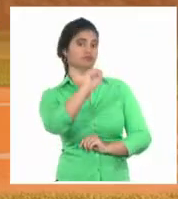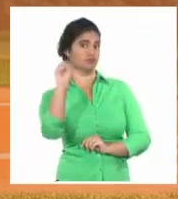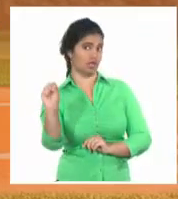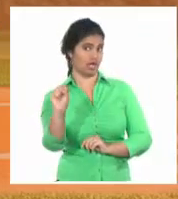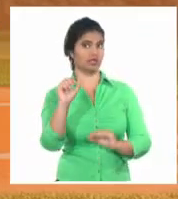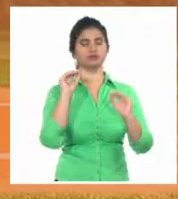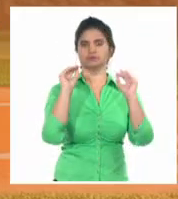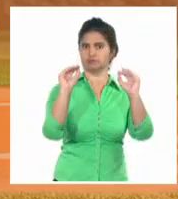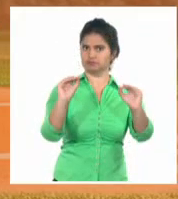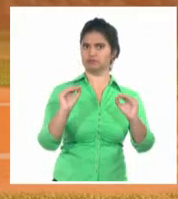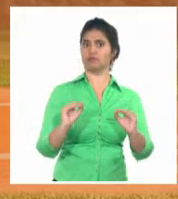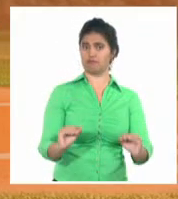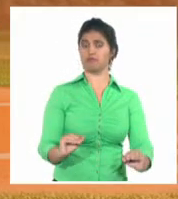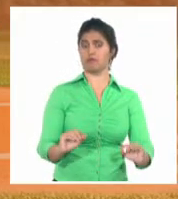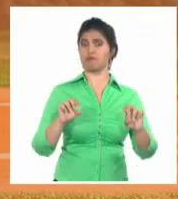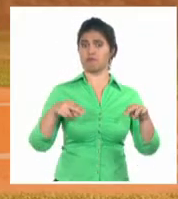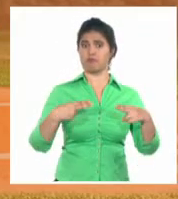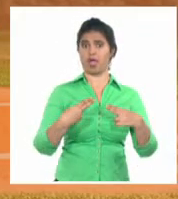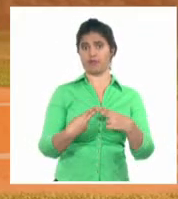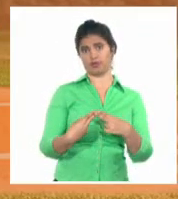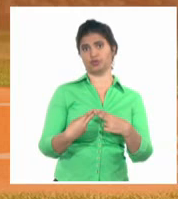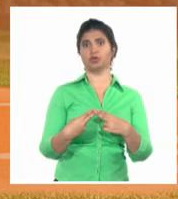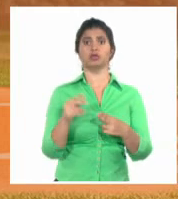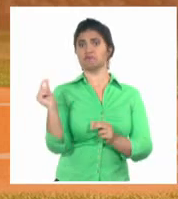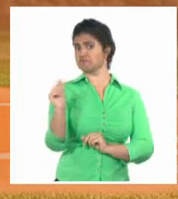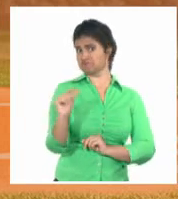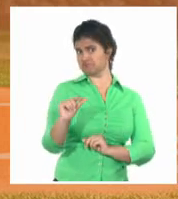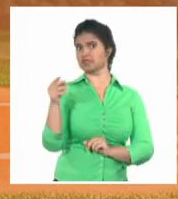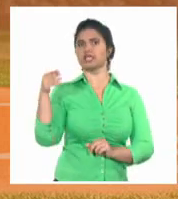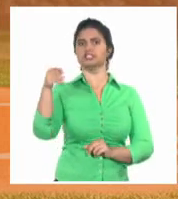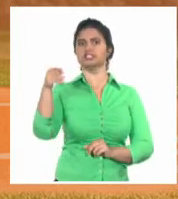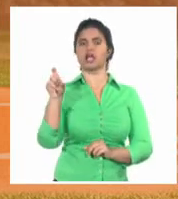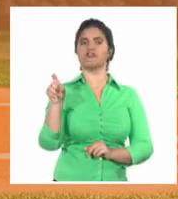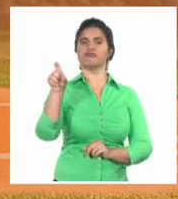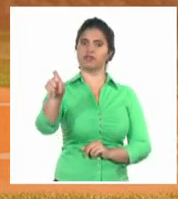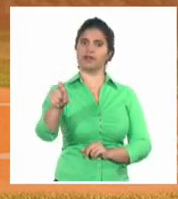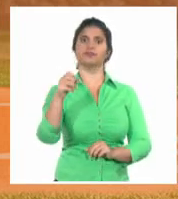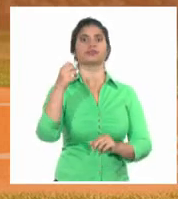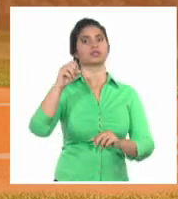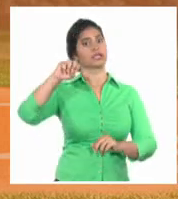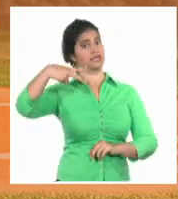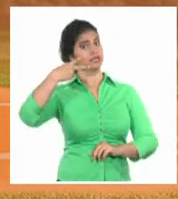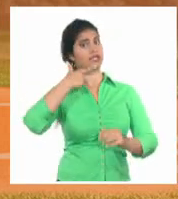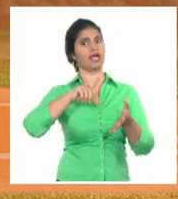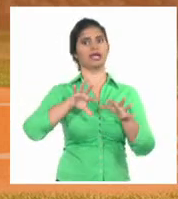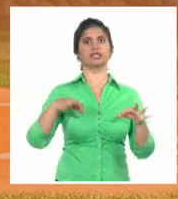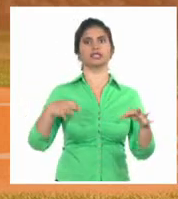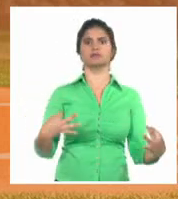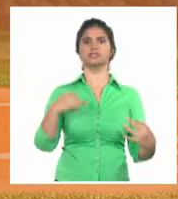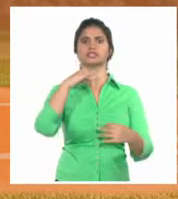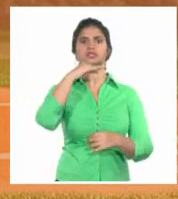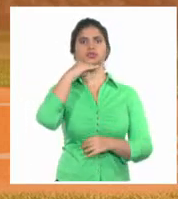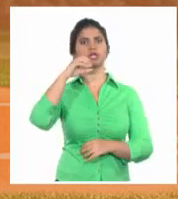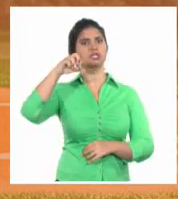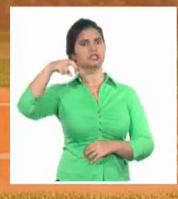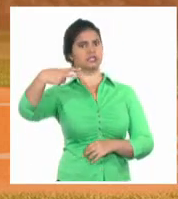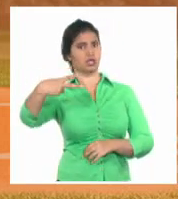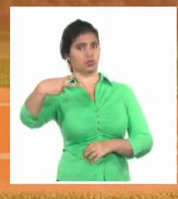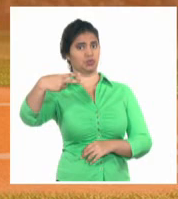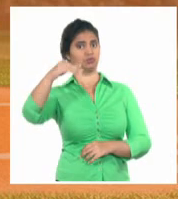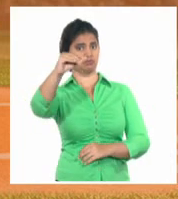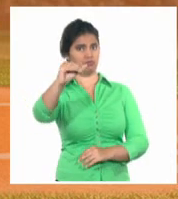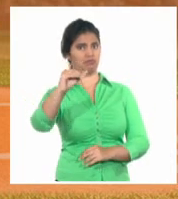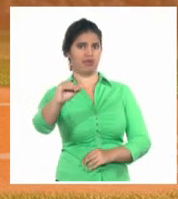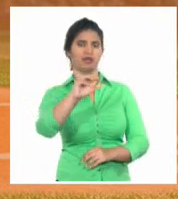sólido puntero del campeonato con el boleto casi seguro a las semifinales, y Artemisa e Industriales comparten el segundo puesto con balances